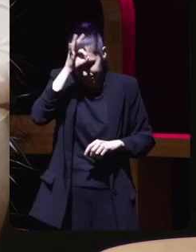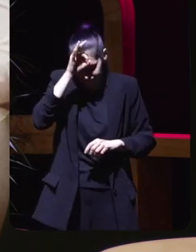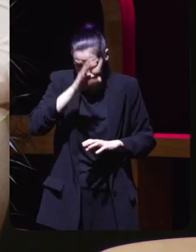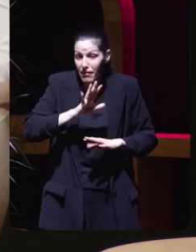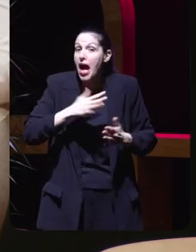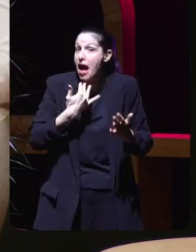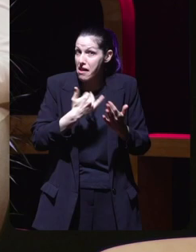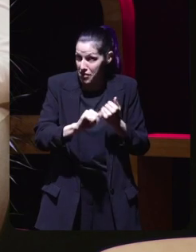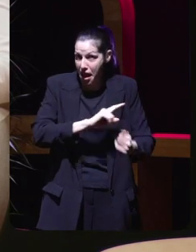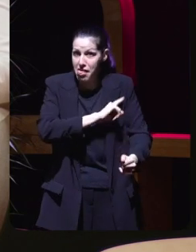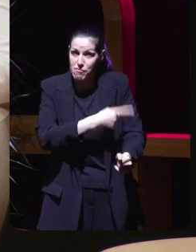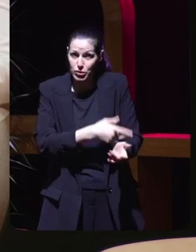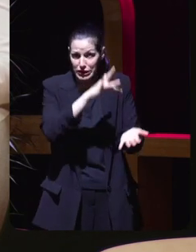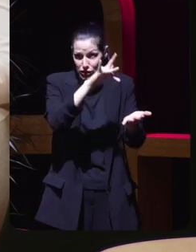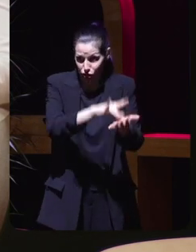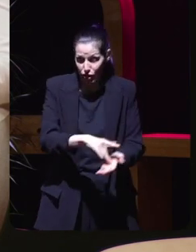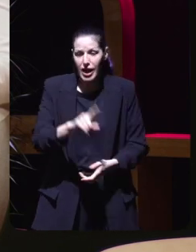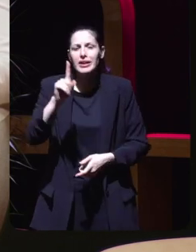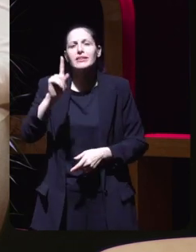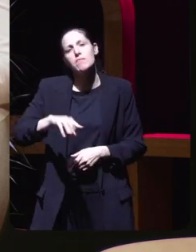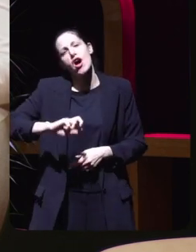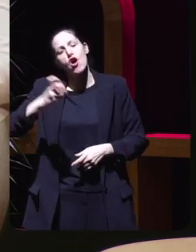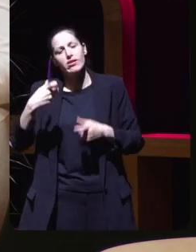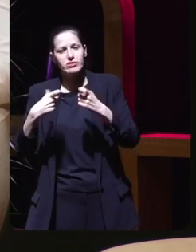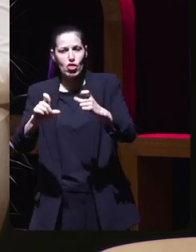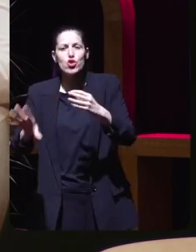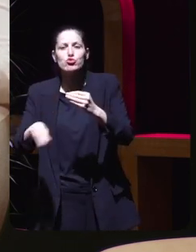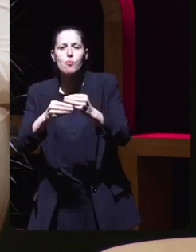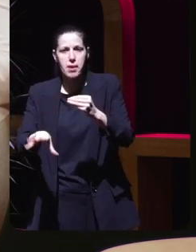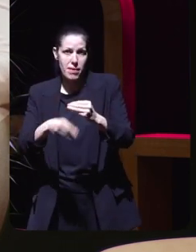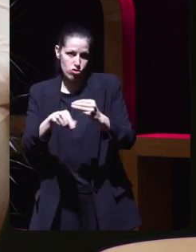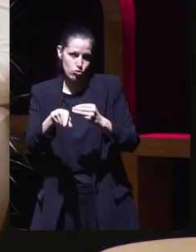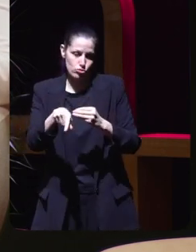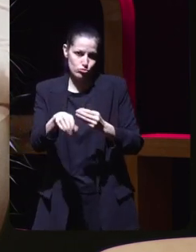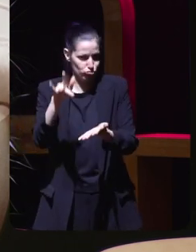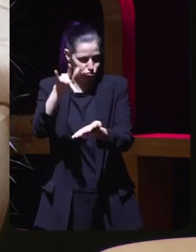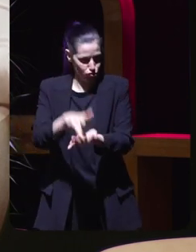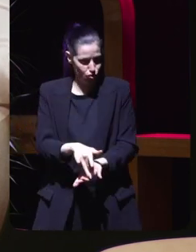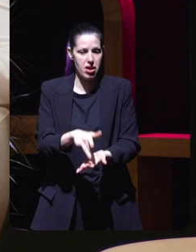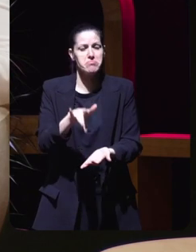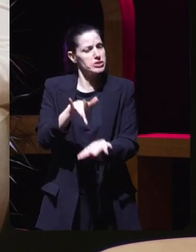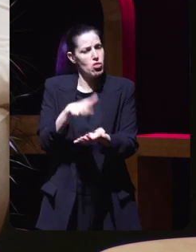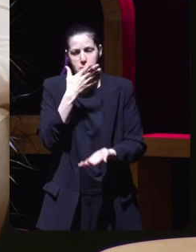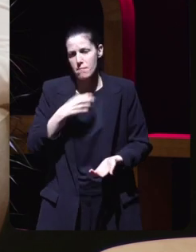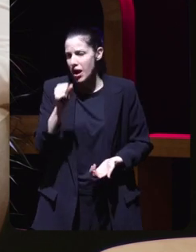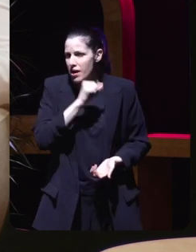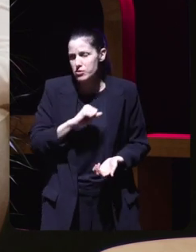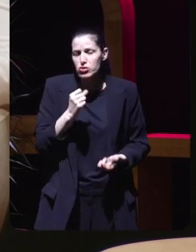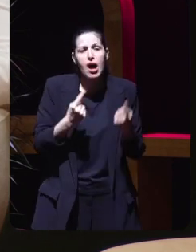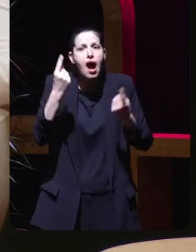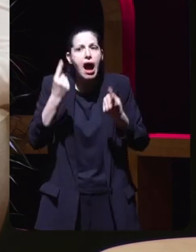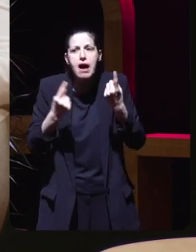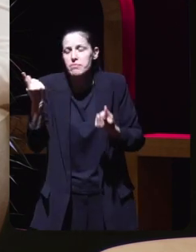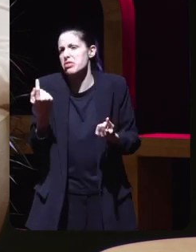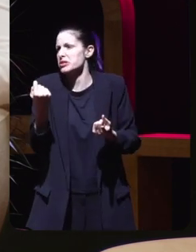Steven en deportes Steven en suplementos que por cierto una sección maravillosa que muchas veces Pues igual no echaba mucho atención no no se ten muy en contra